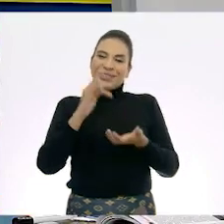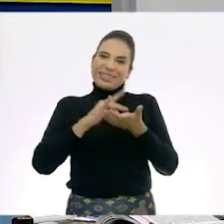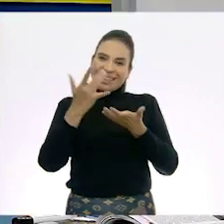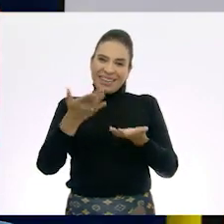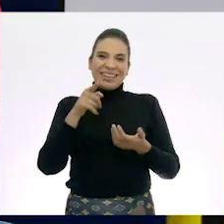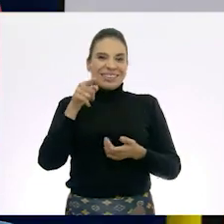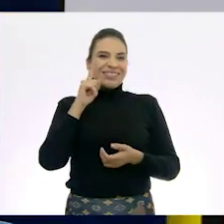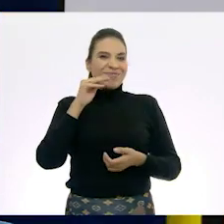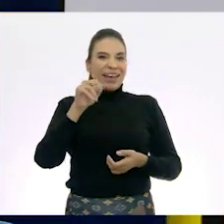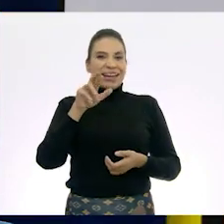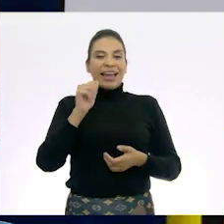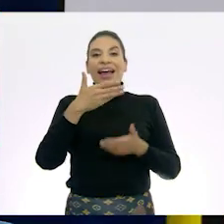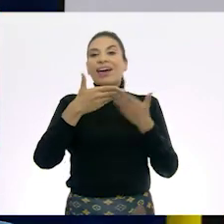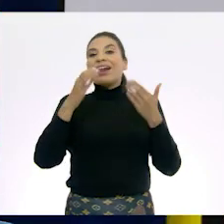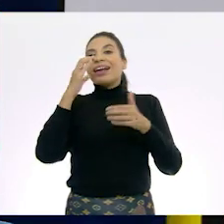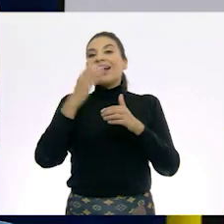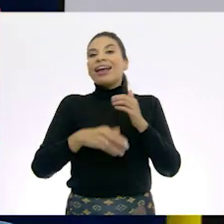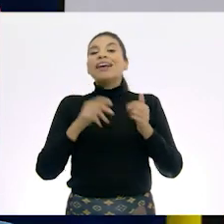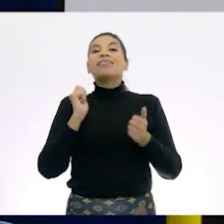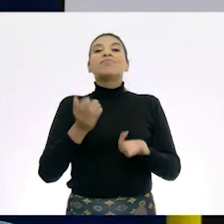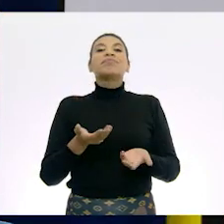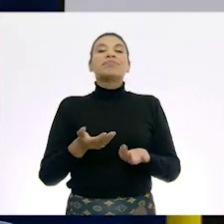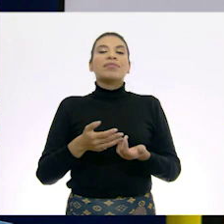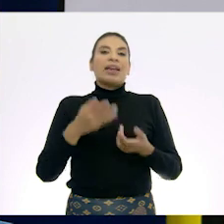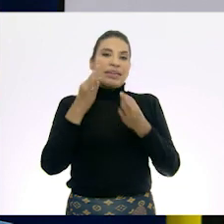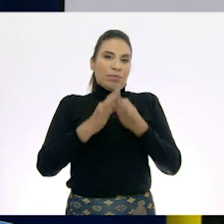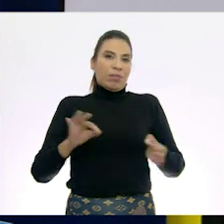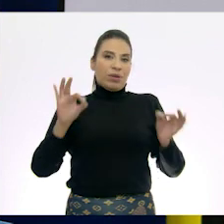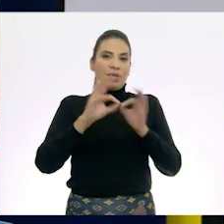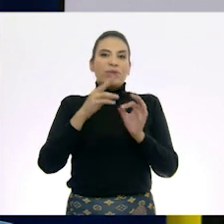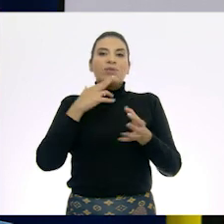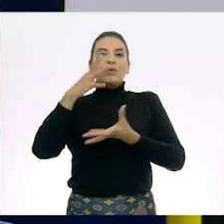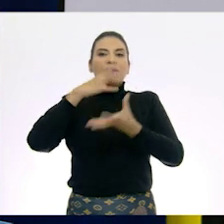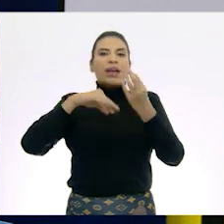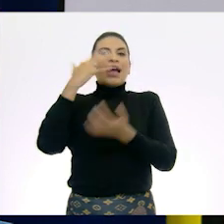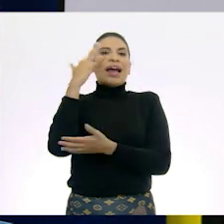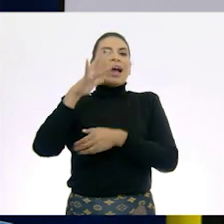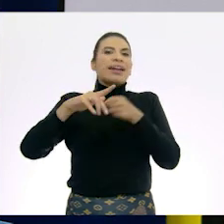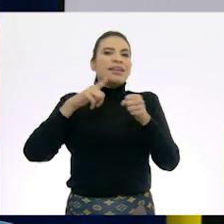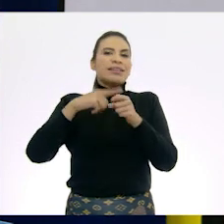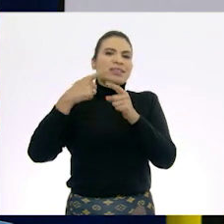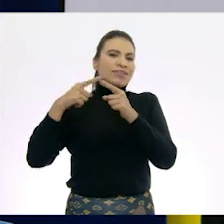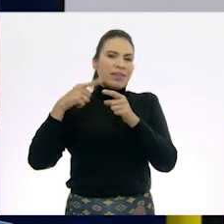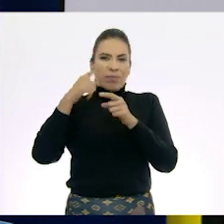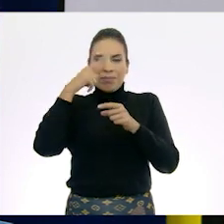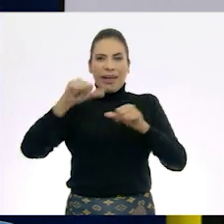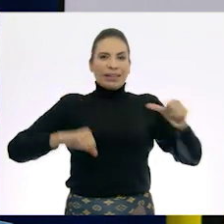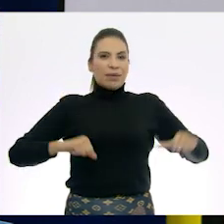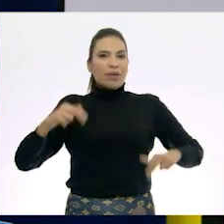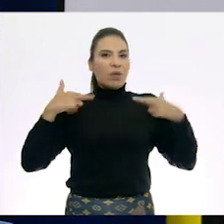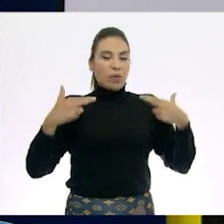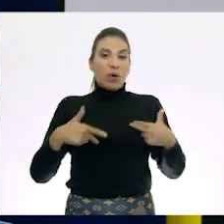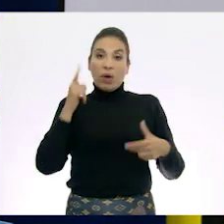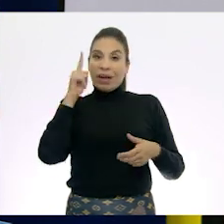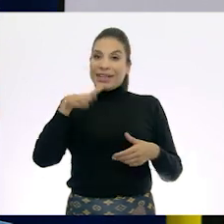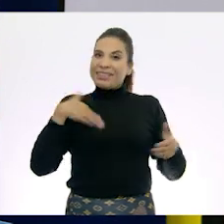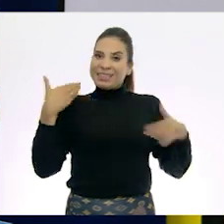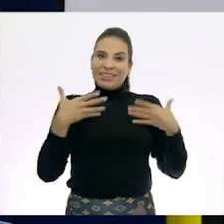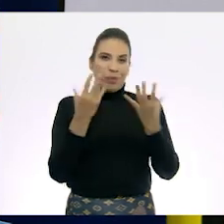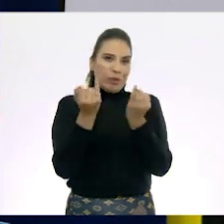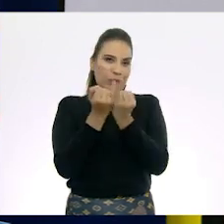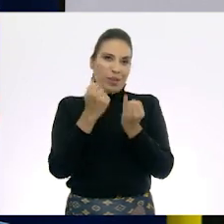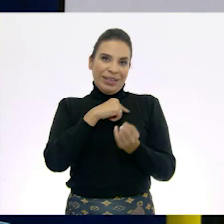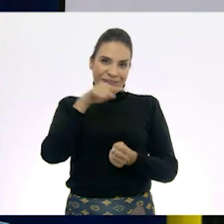ti, María. Hemos terminado con relevancia de los recursos naturales para las actividades humanas. Espero lo hayan disfrutado tanto